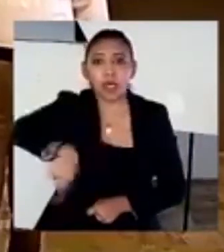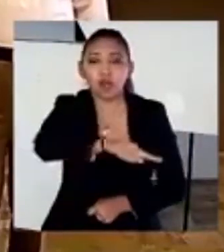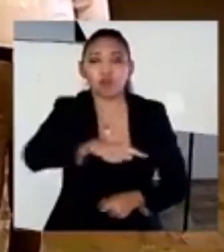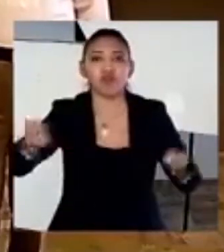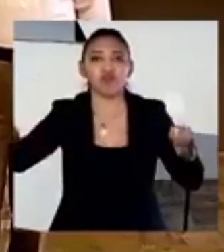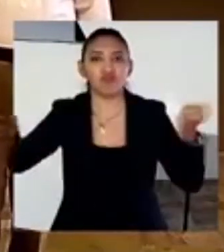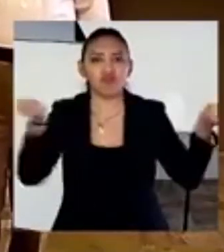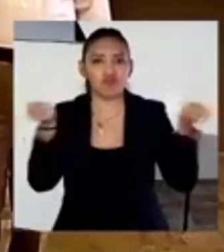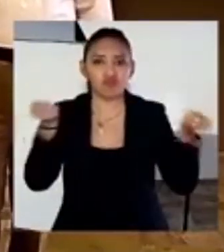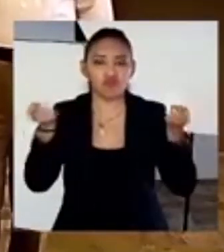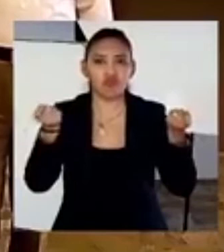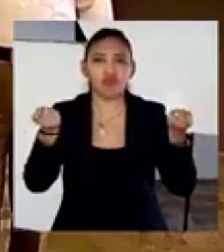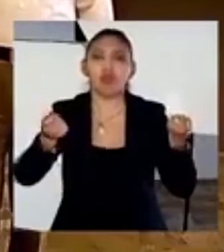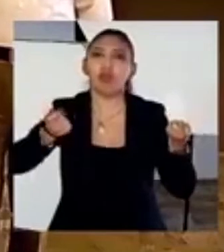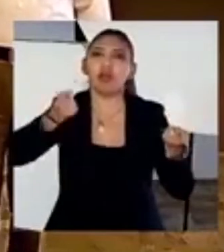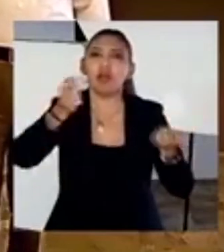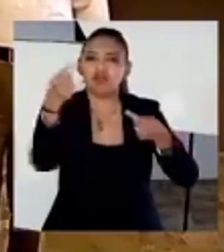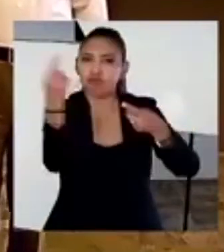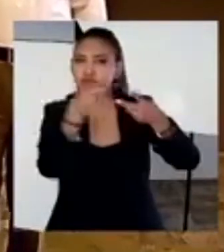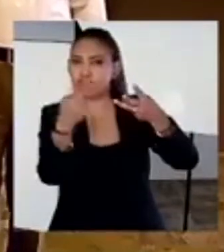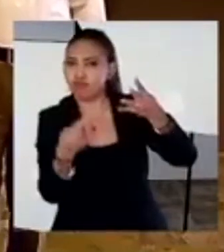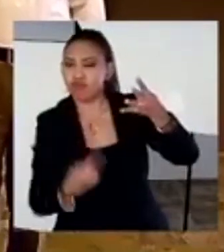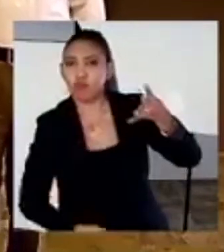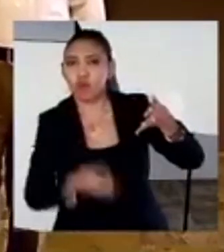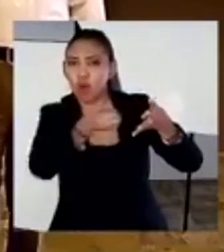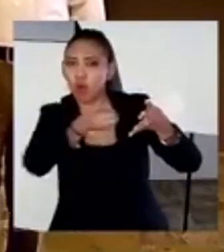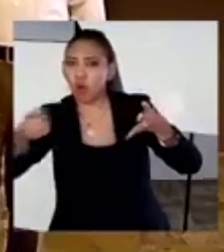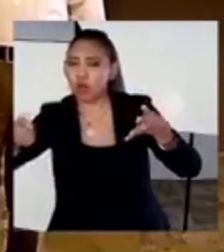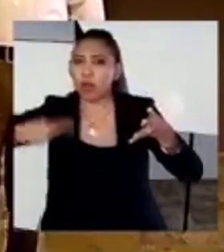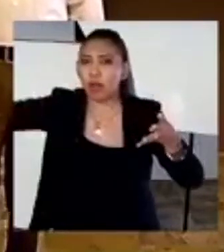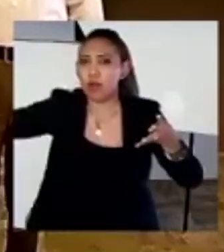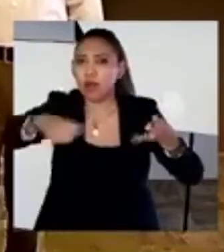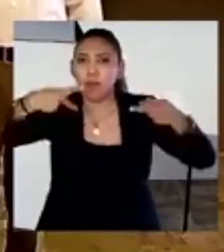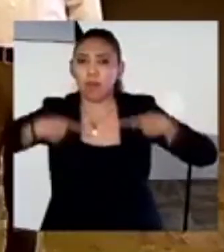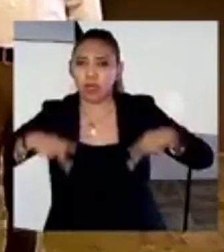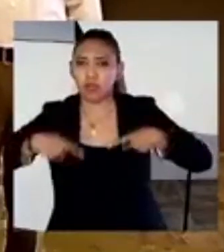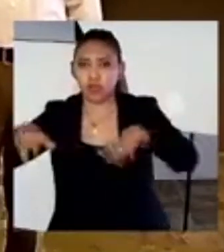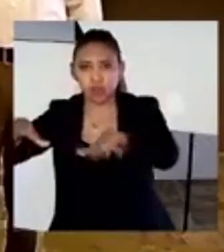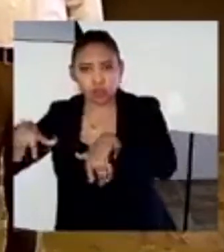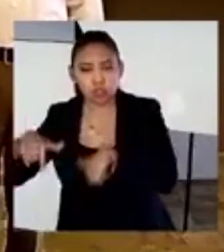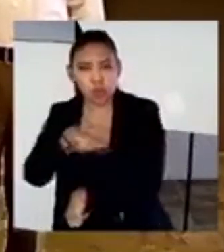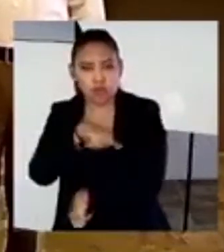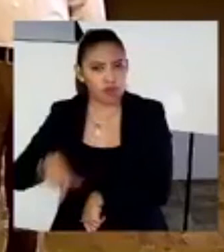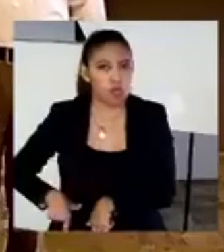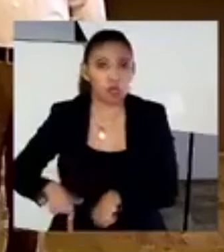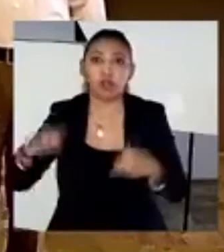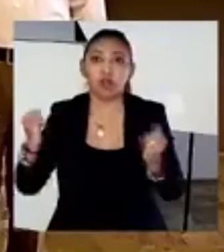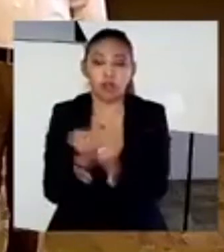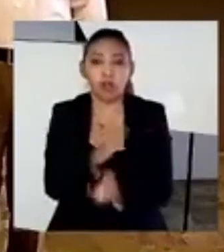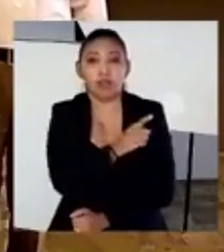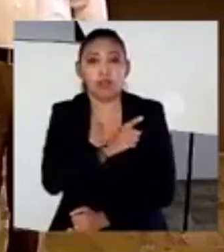de miles de nuestros compatriotas. Los ciudadanos esperan de todos